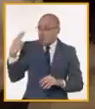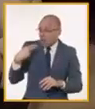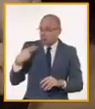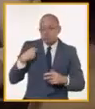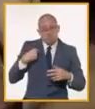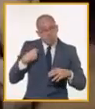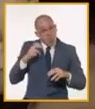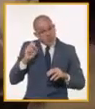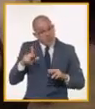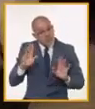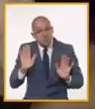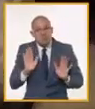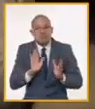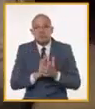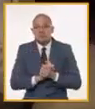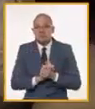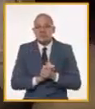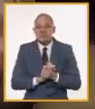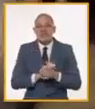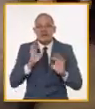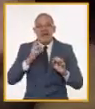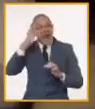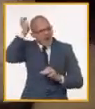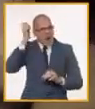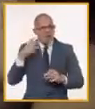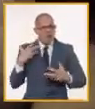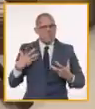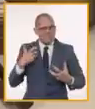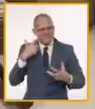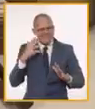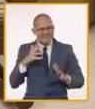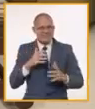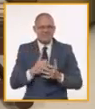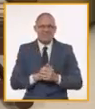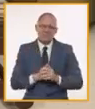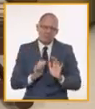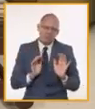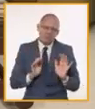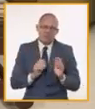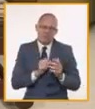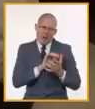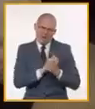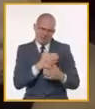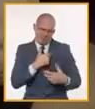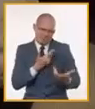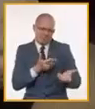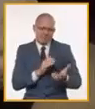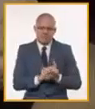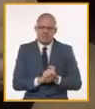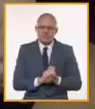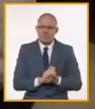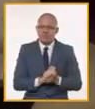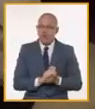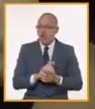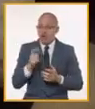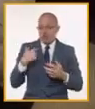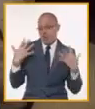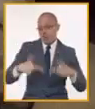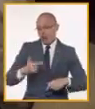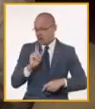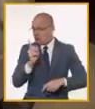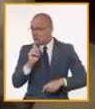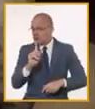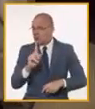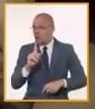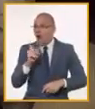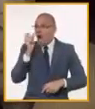eso yo nunca lo he discutido, no lo he querido para no buscar un problema, ¿tú entiendes? Con el amigo. Pero yo no me fui tan. Si fue que